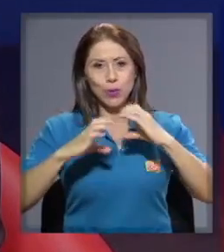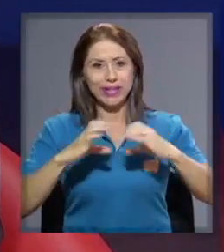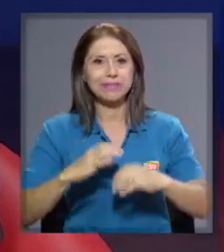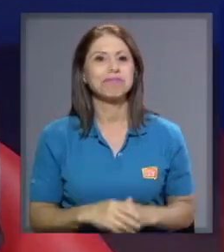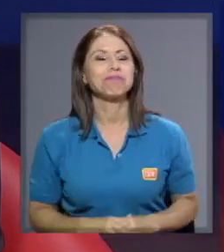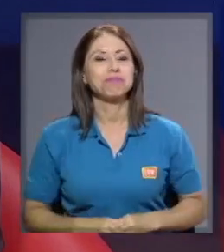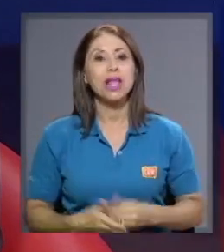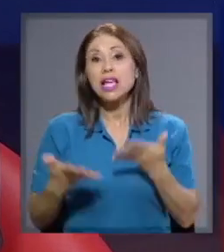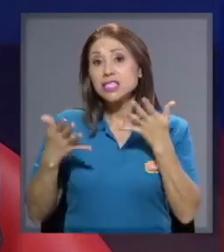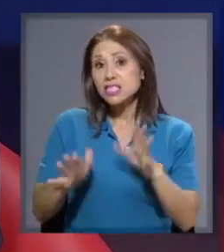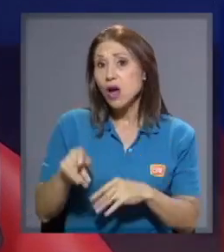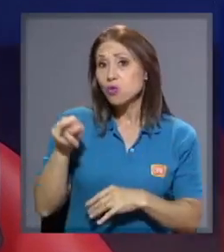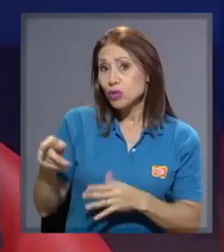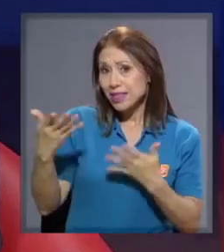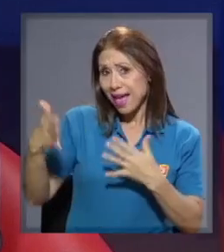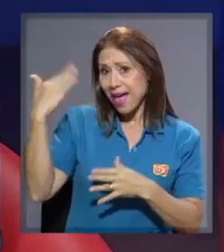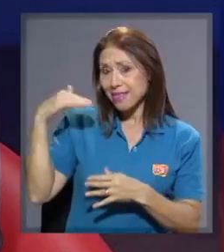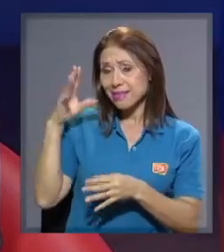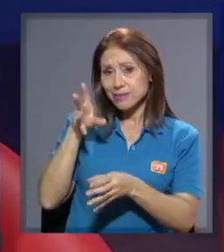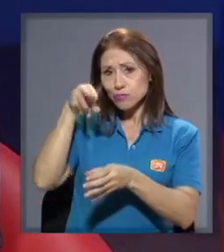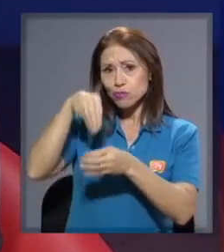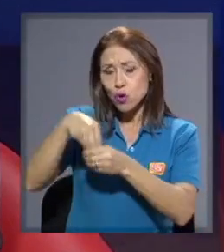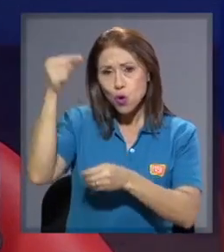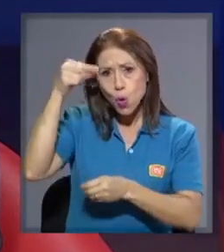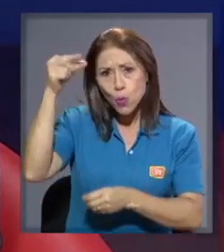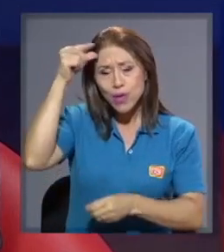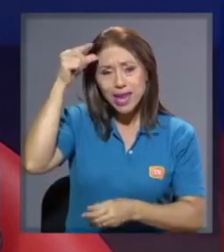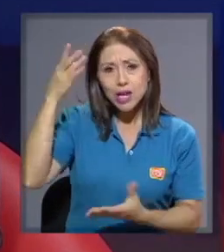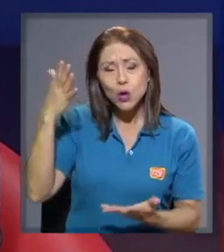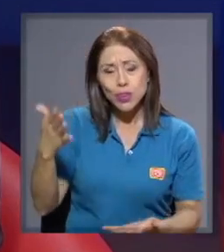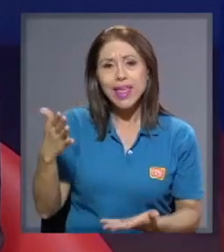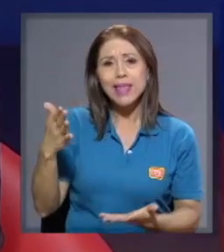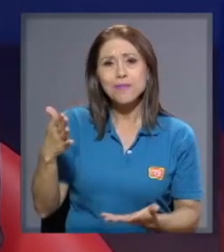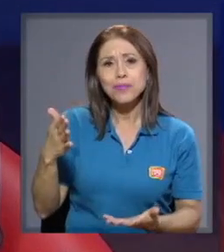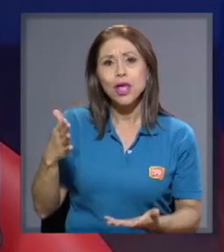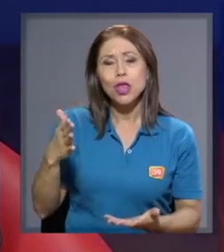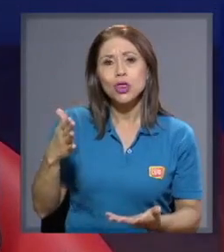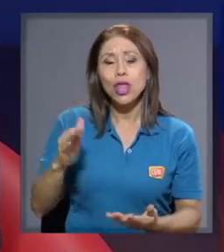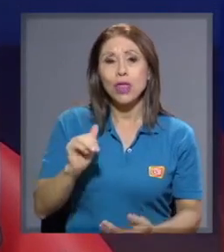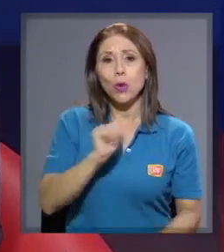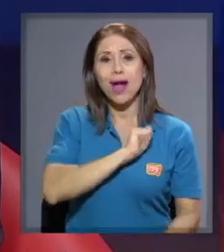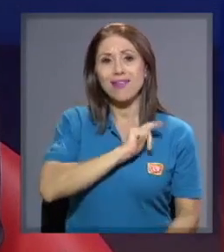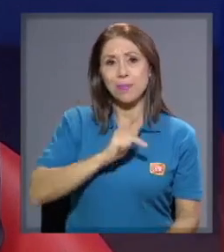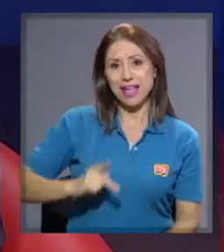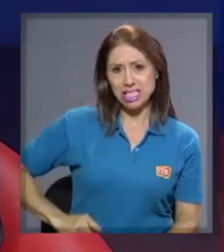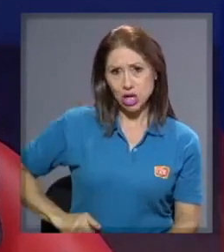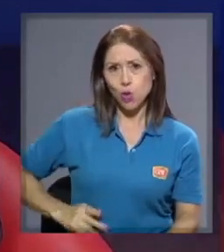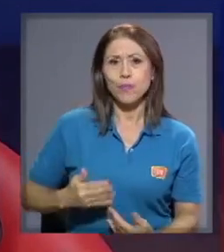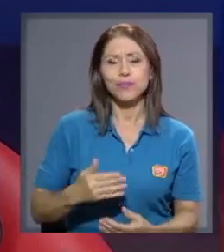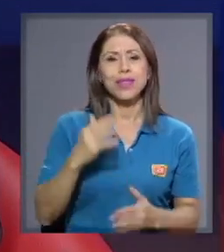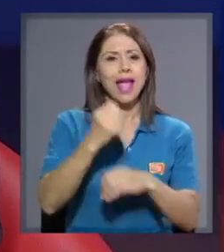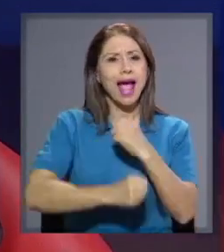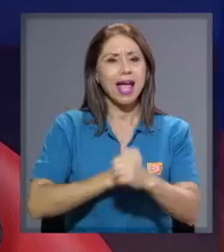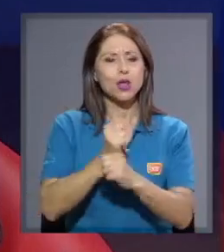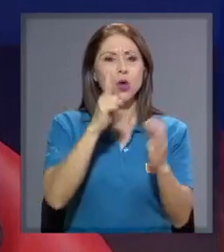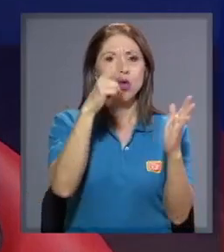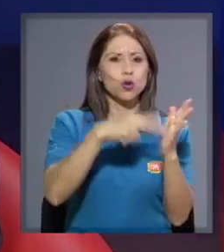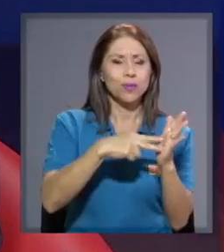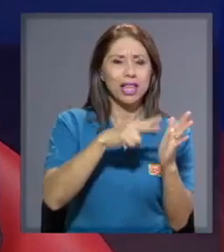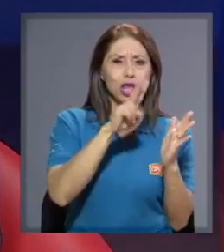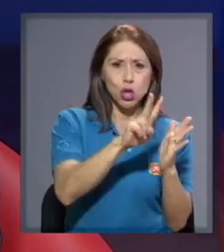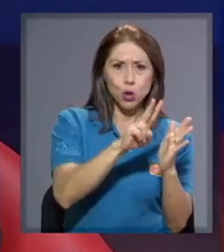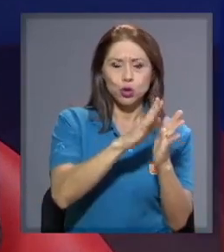en gobierno estuve en el gobierno de don luís manuel pacheco entre el 2002 y el